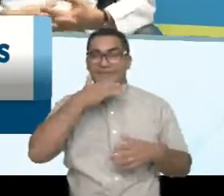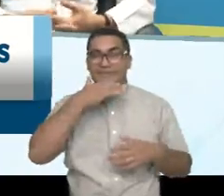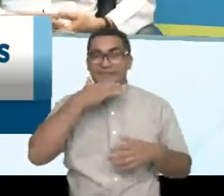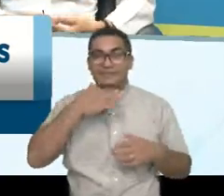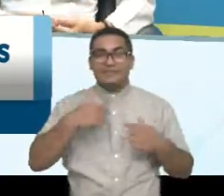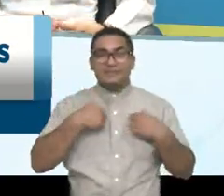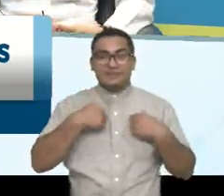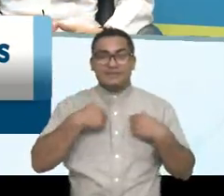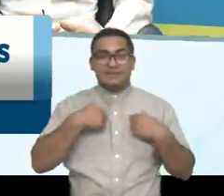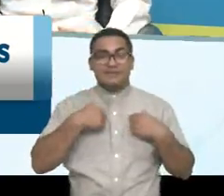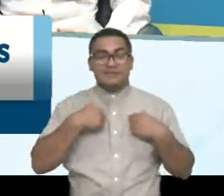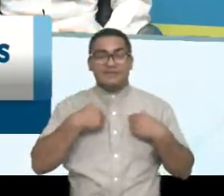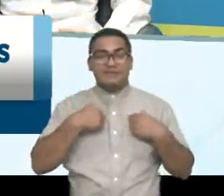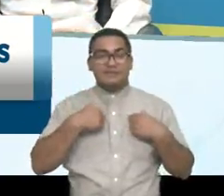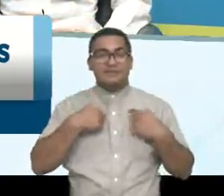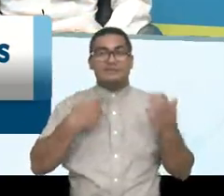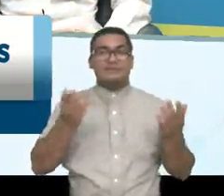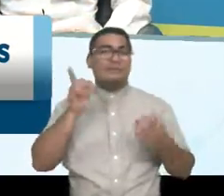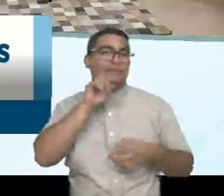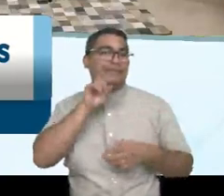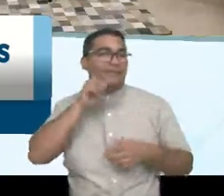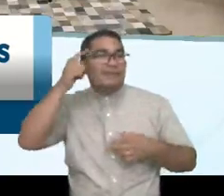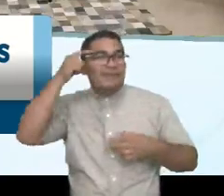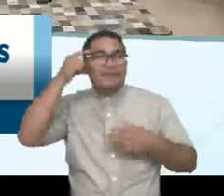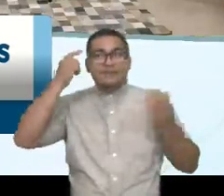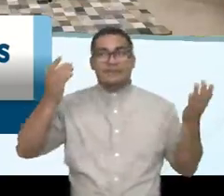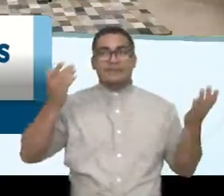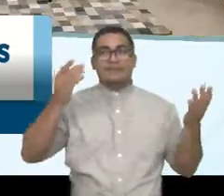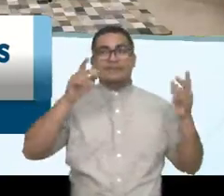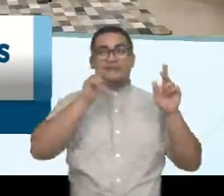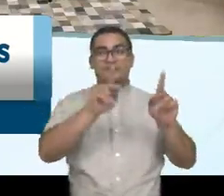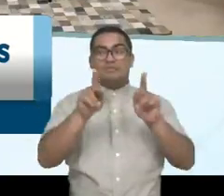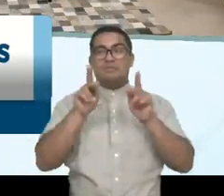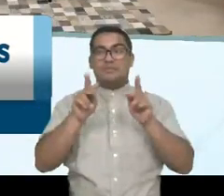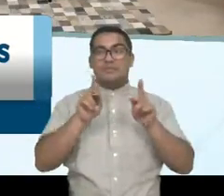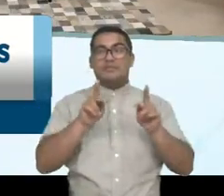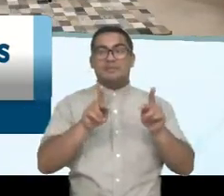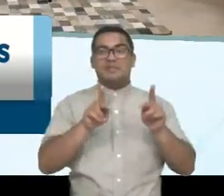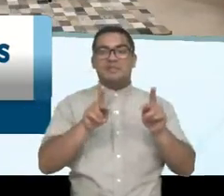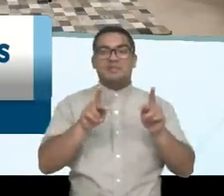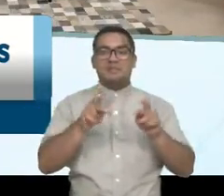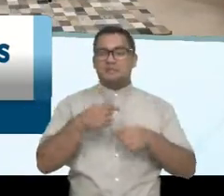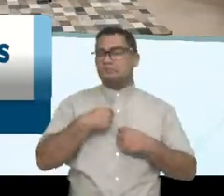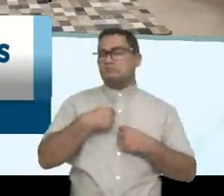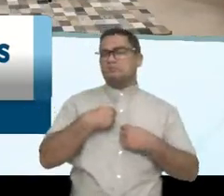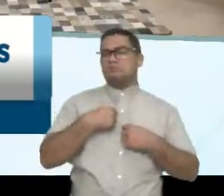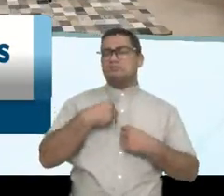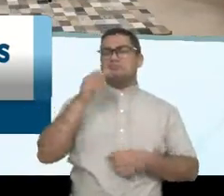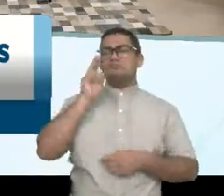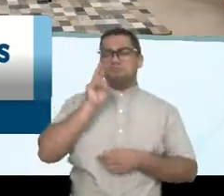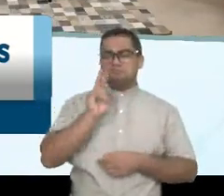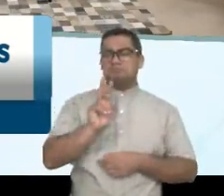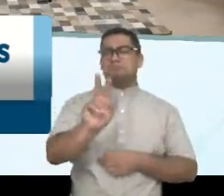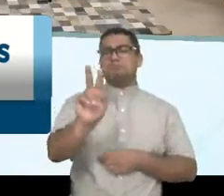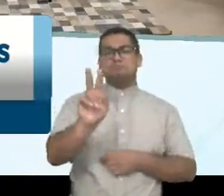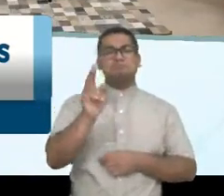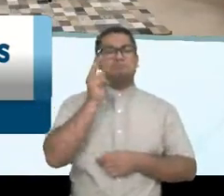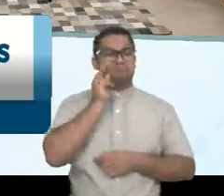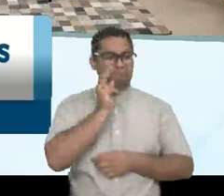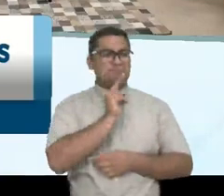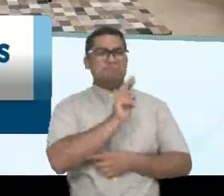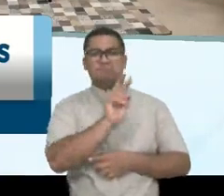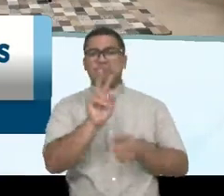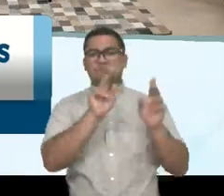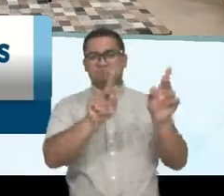prejuicio. Correcto. Prejuicio. Incluso las personas pueden quedar, yo he visto, ¿no? He visto gente, personas,